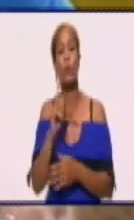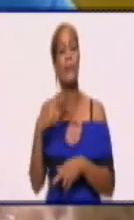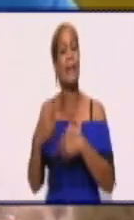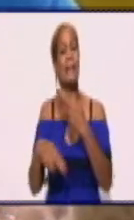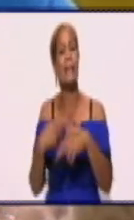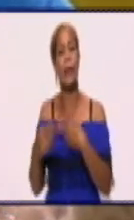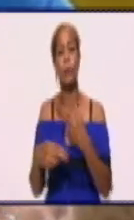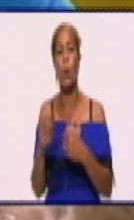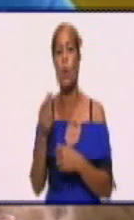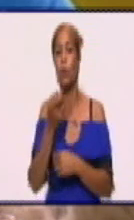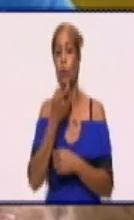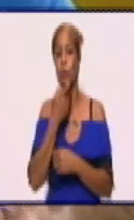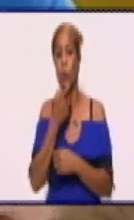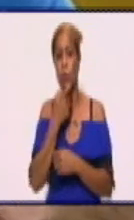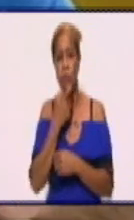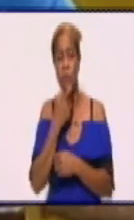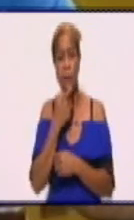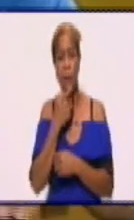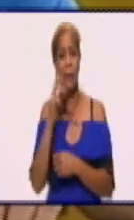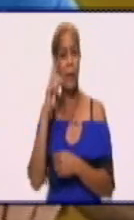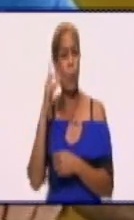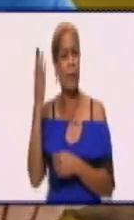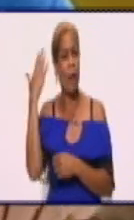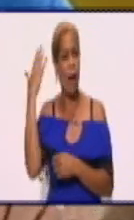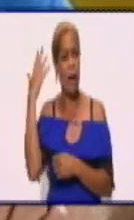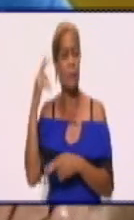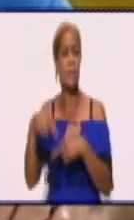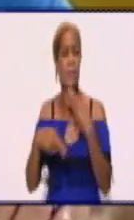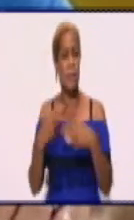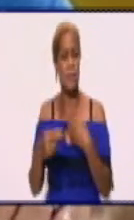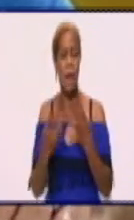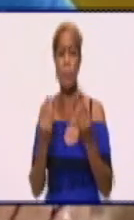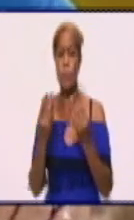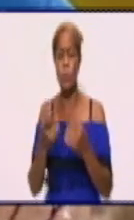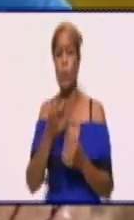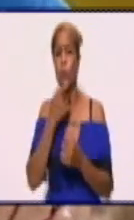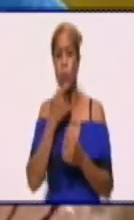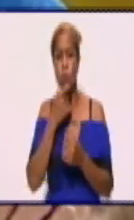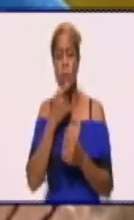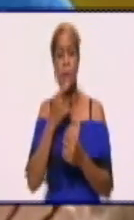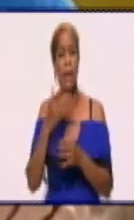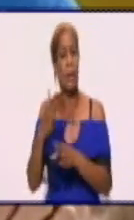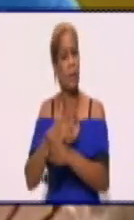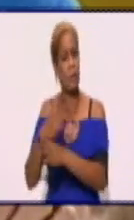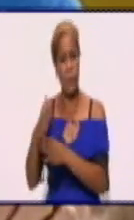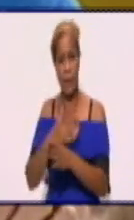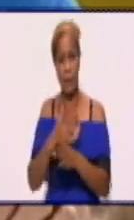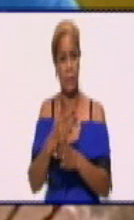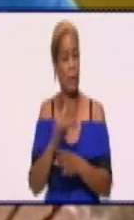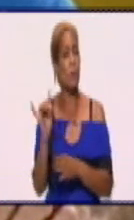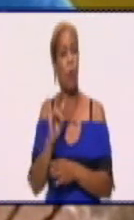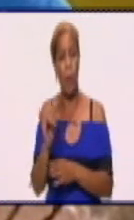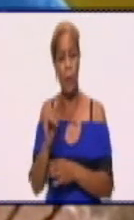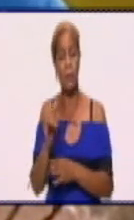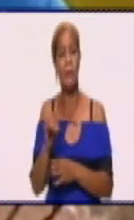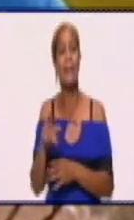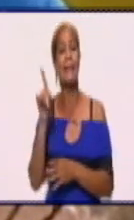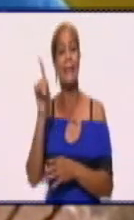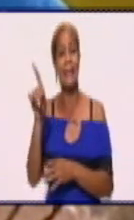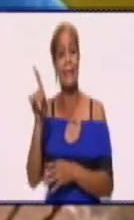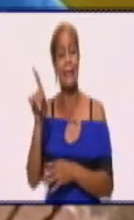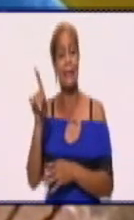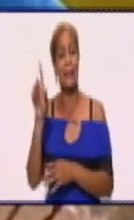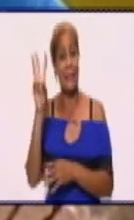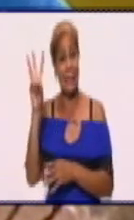sido tradicionalmente una de las de mayor calidad en todo el país, se ha visto también afectada. De 320 toneladas